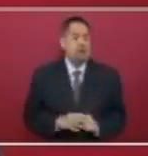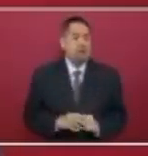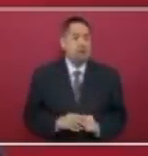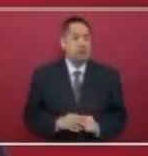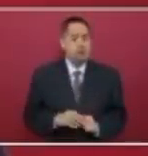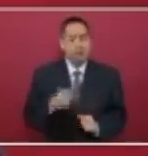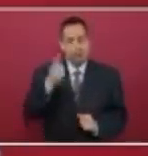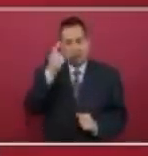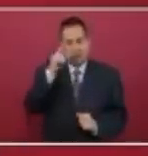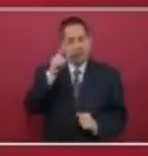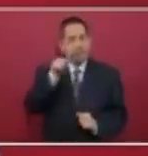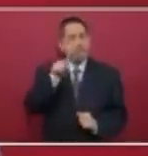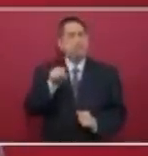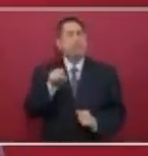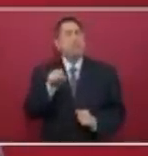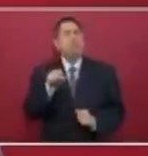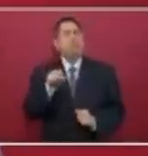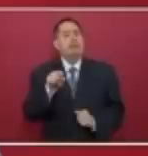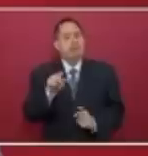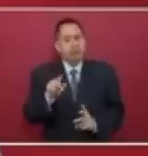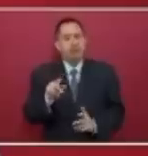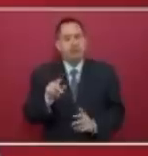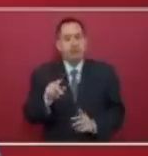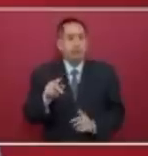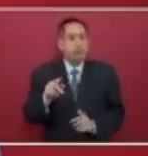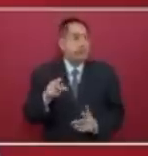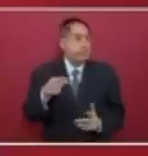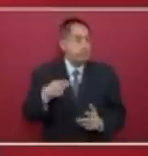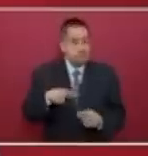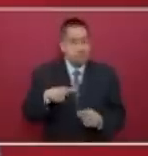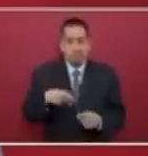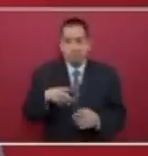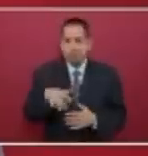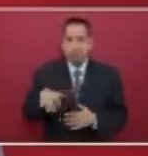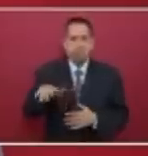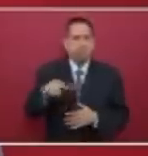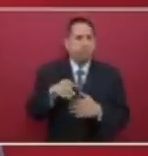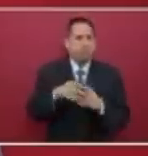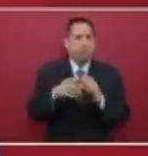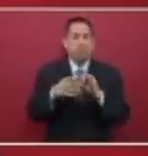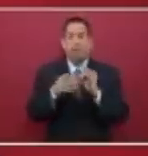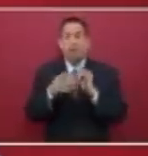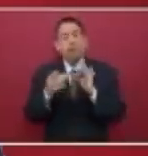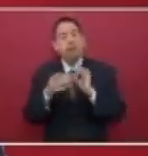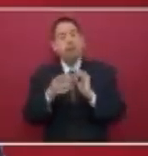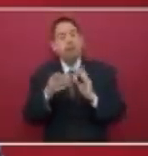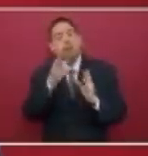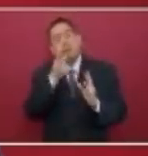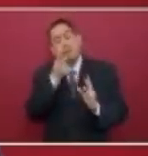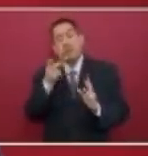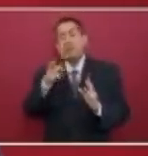para qué los que enarbolan las banderas